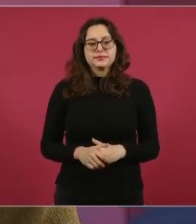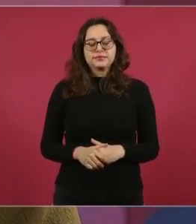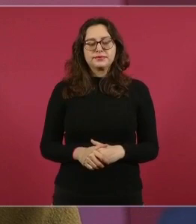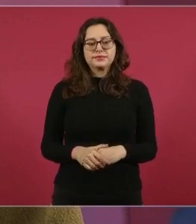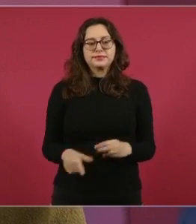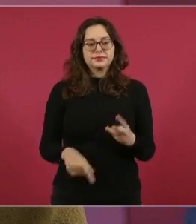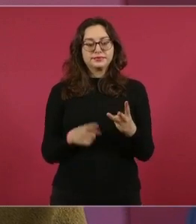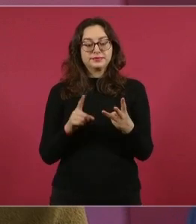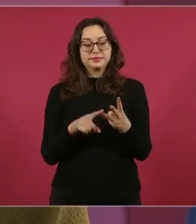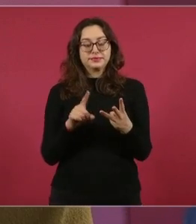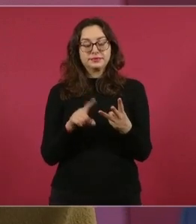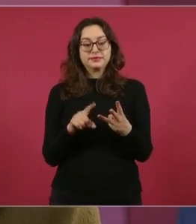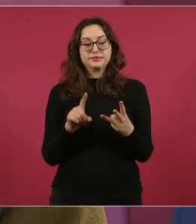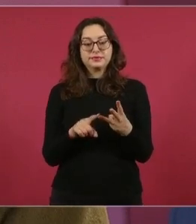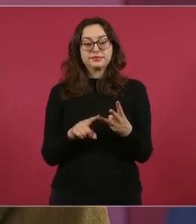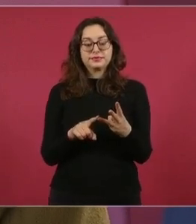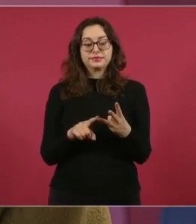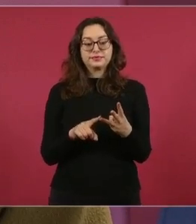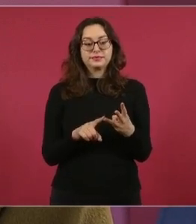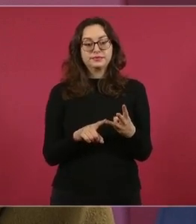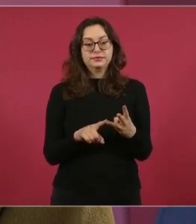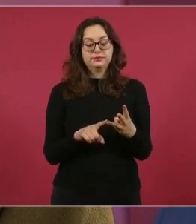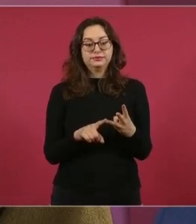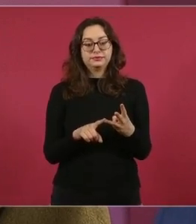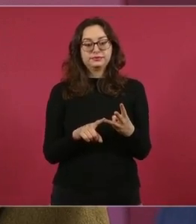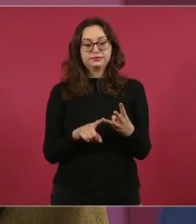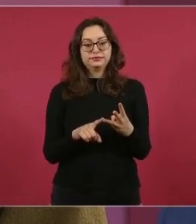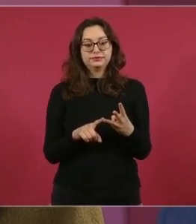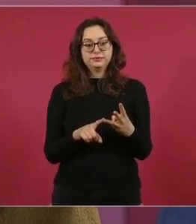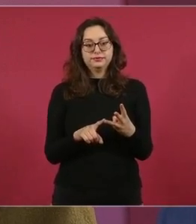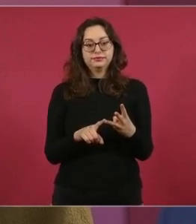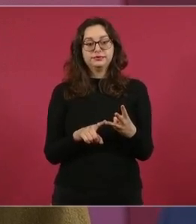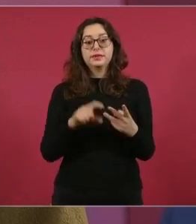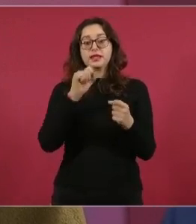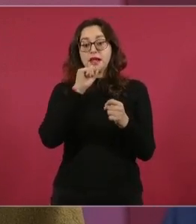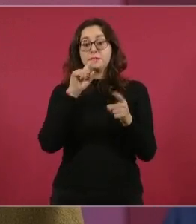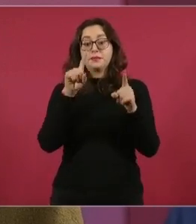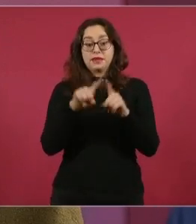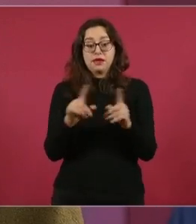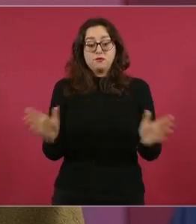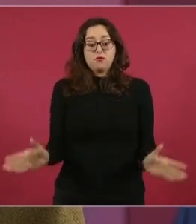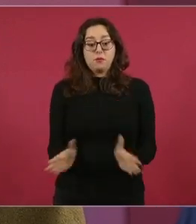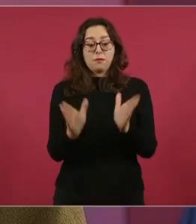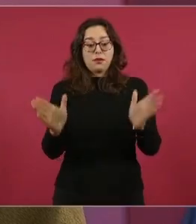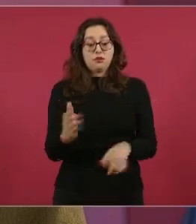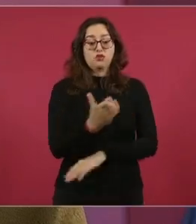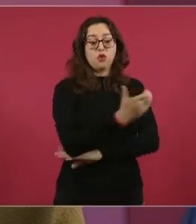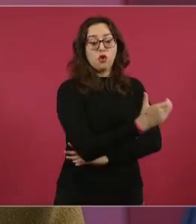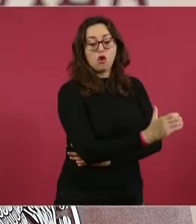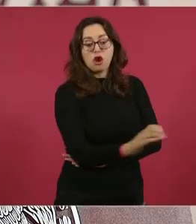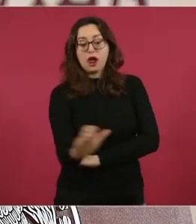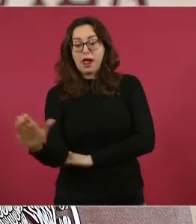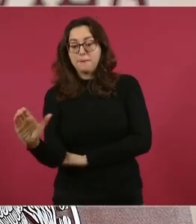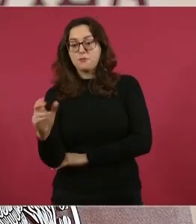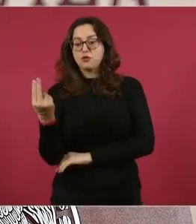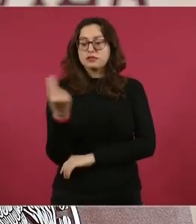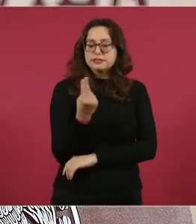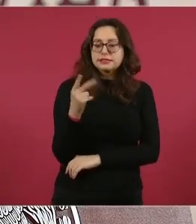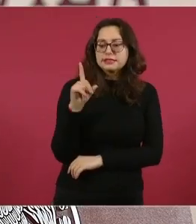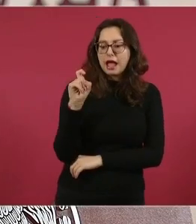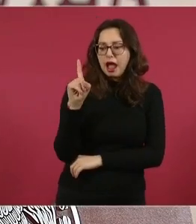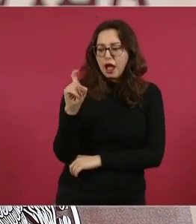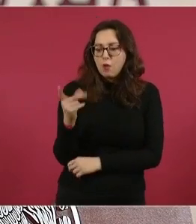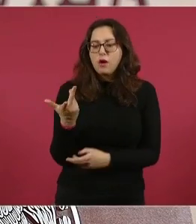Se ha participado en la construcción de infraestructura de riego y de diversos acueductos donde